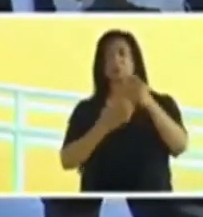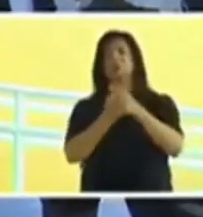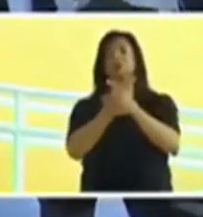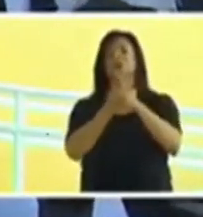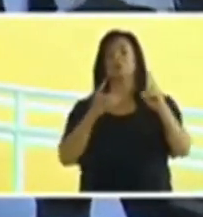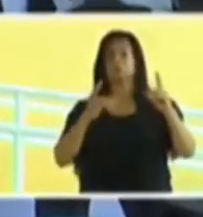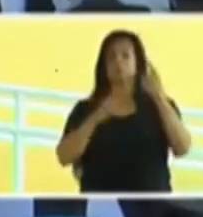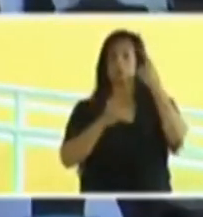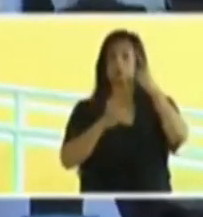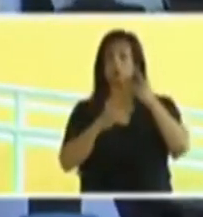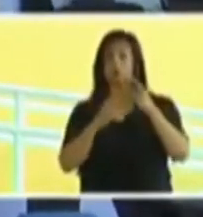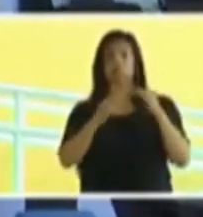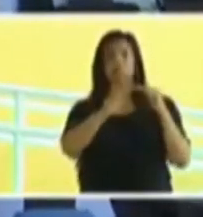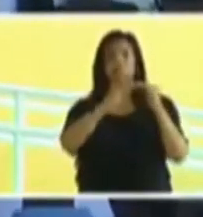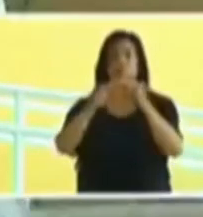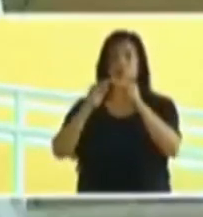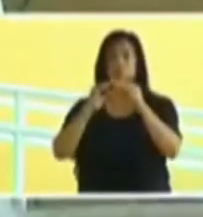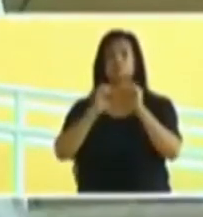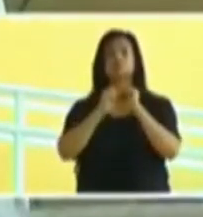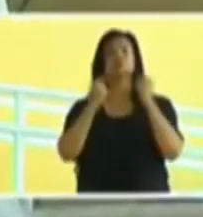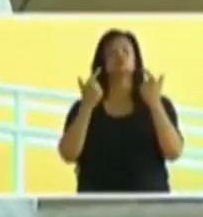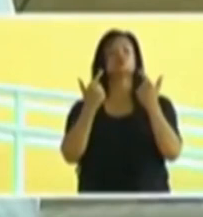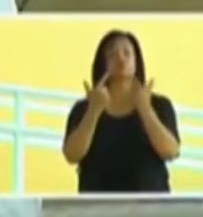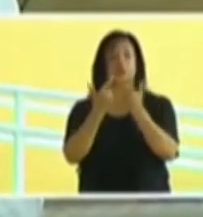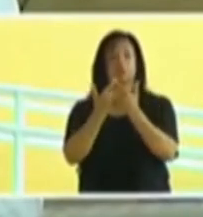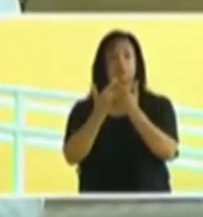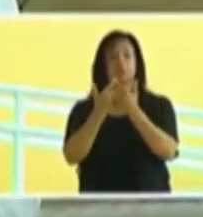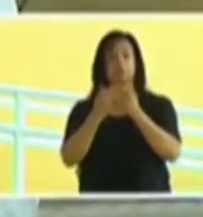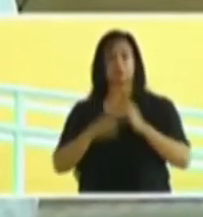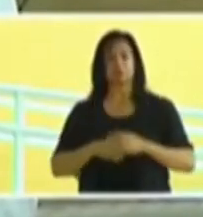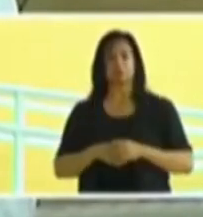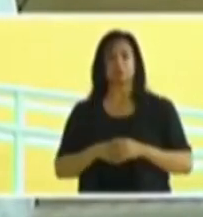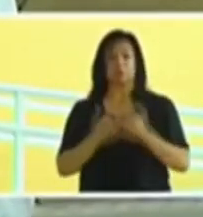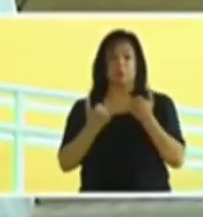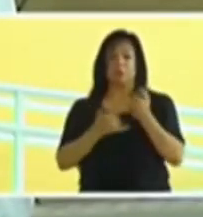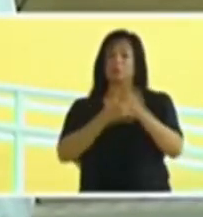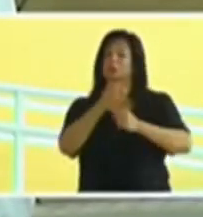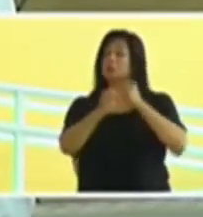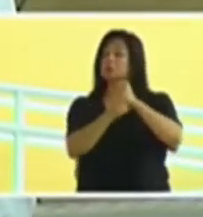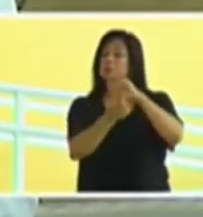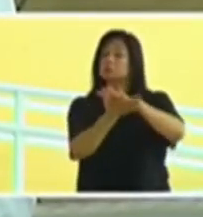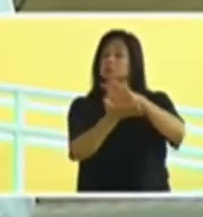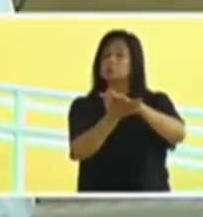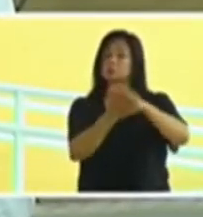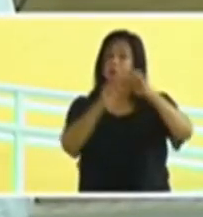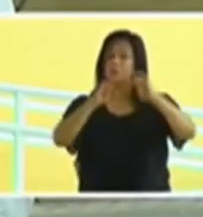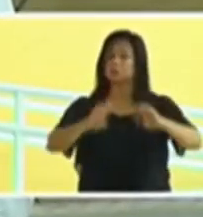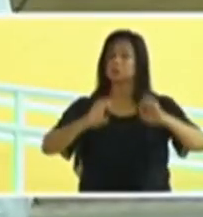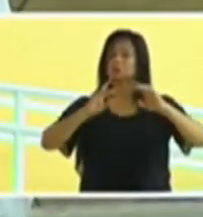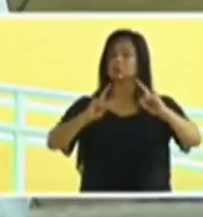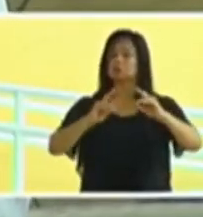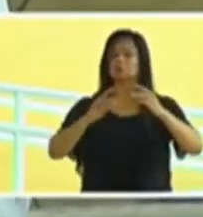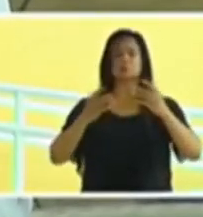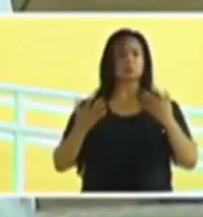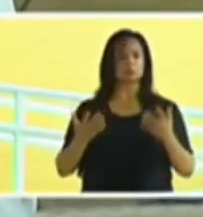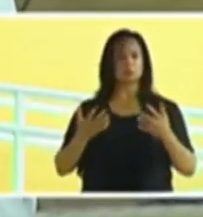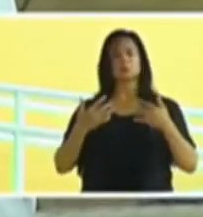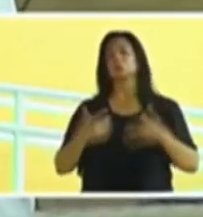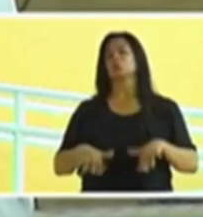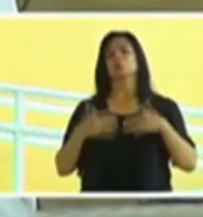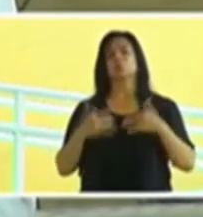democrática, con mayor equidad social. Para este año escolar, el MINER ha tomado